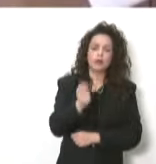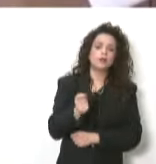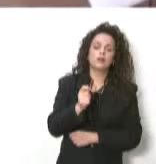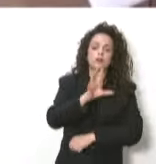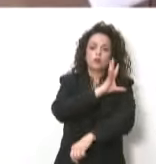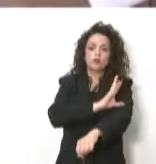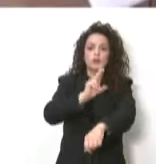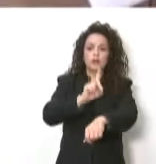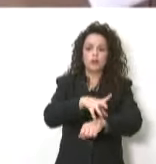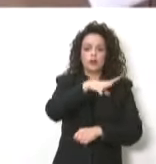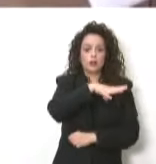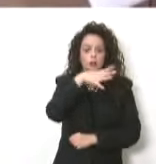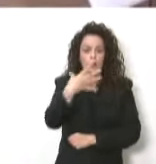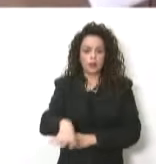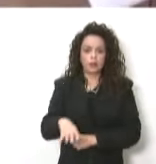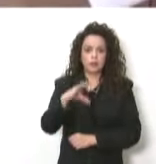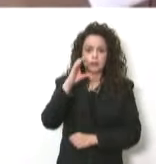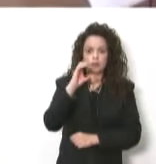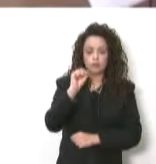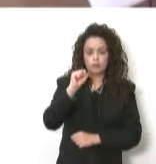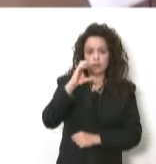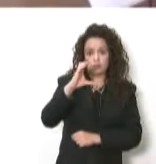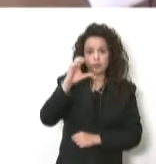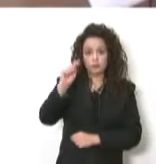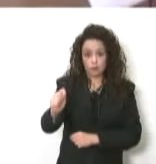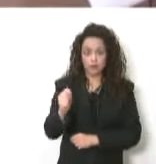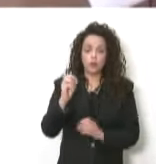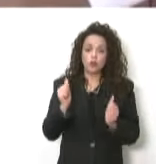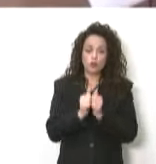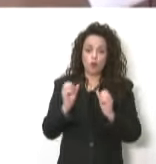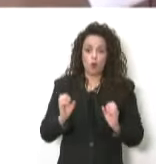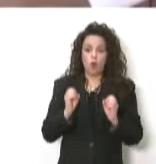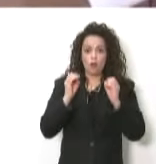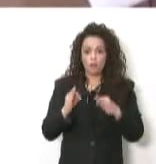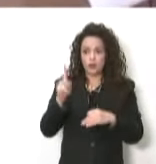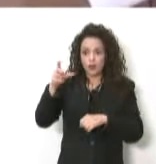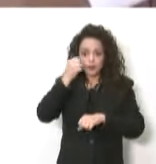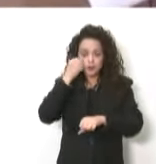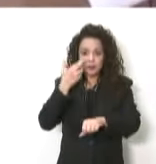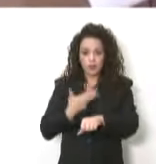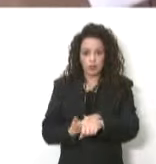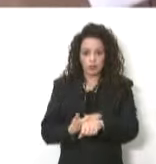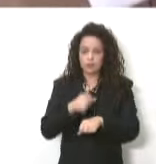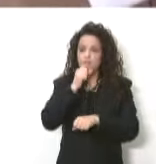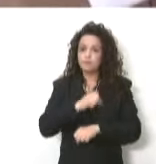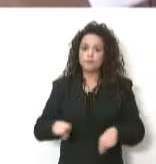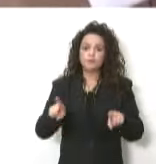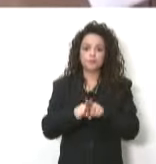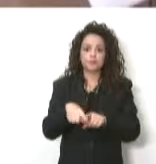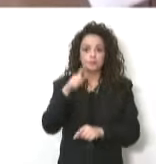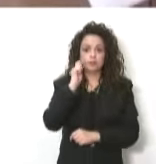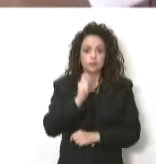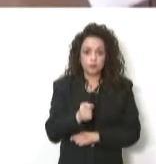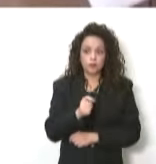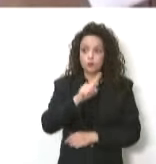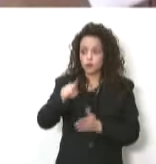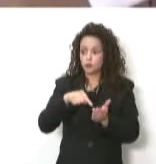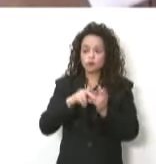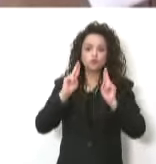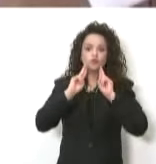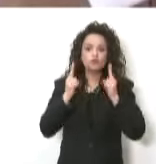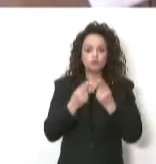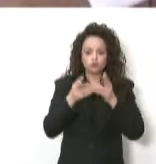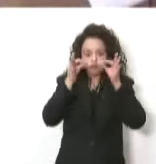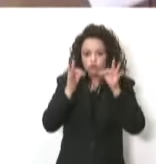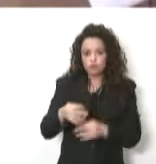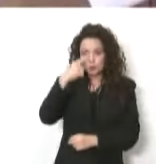de Centros SCT y a la oficina del secretario, así como a las unidades que también resultan idóneas para conocer